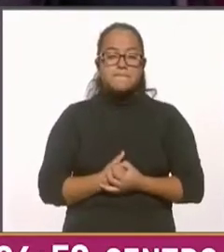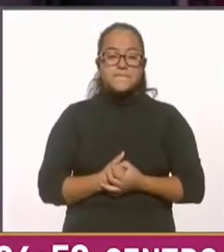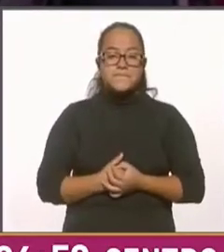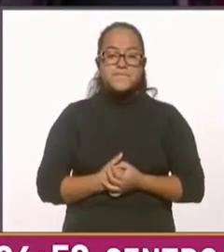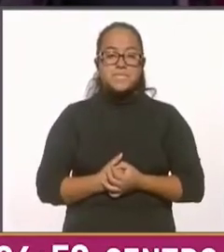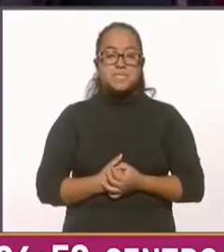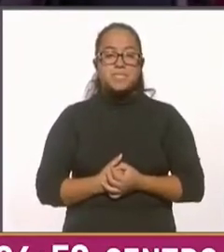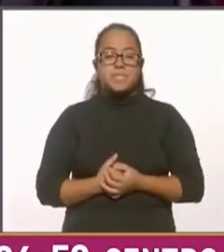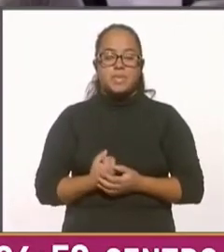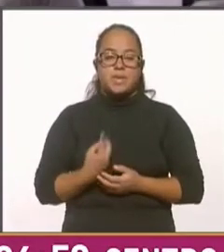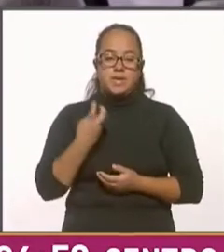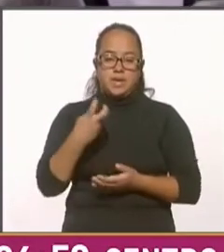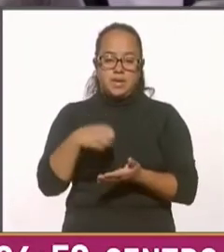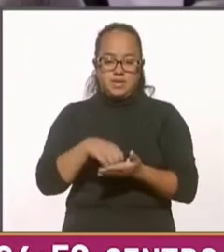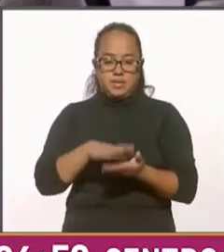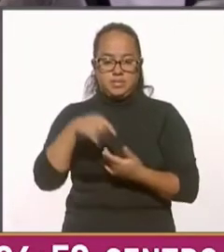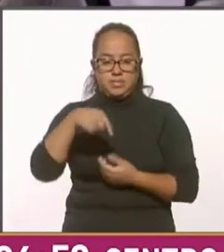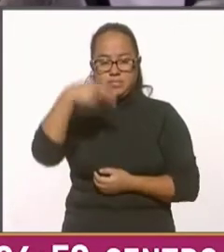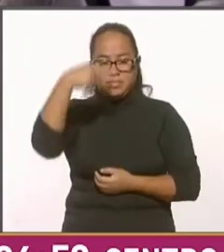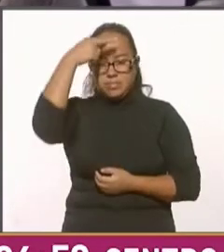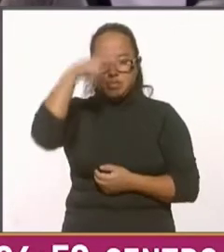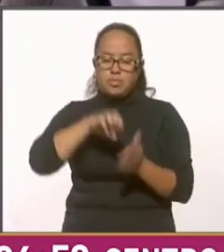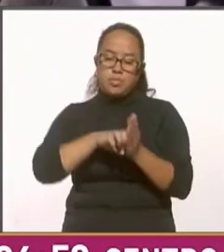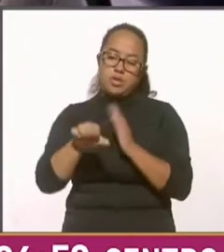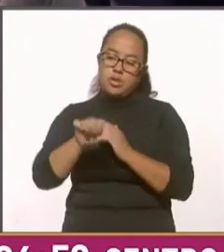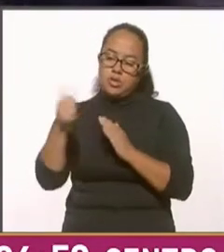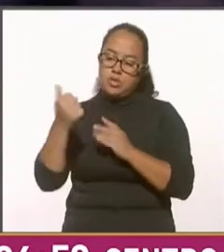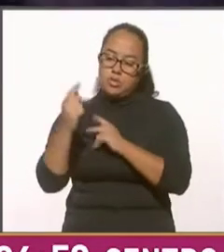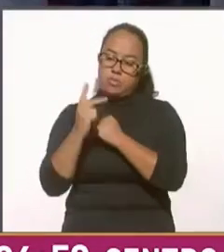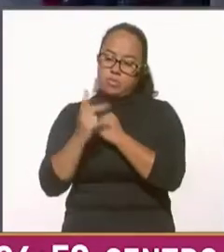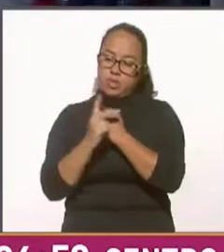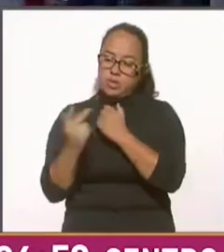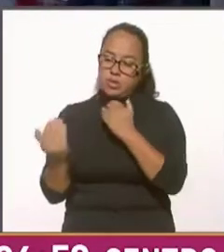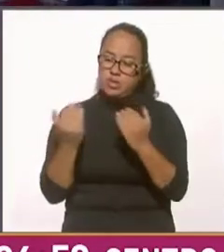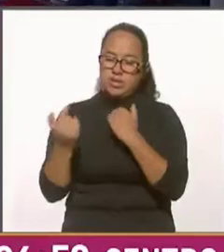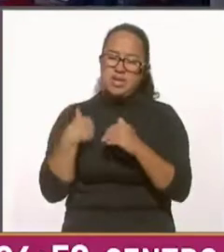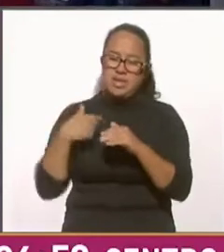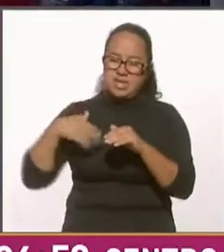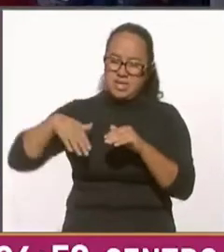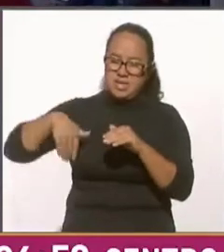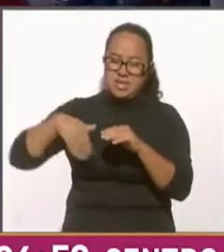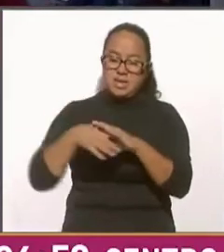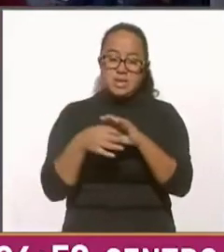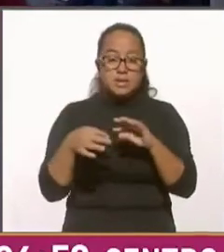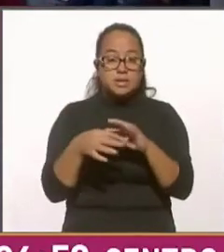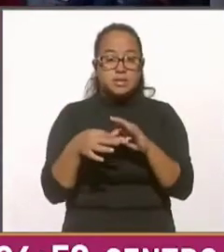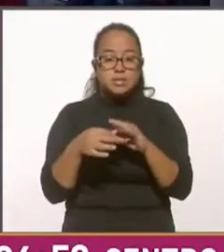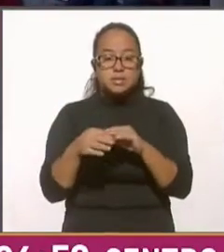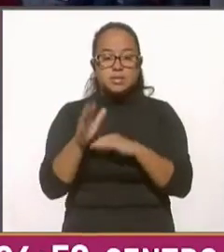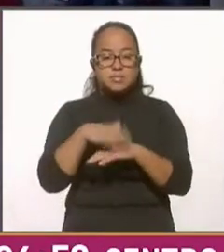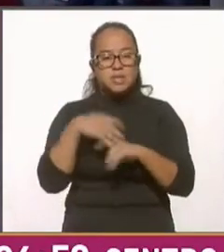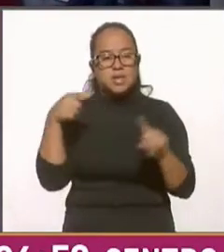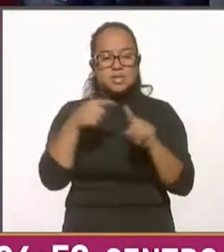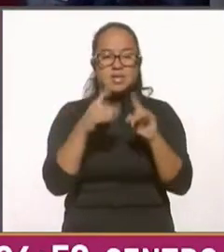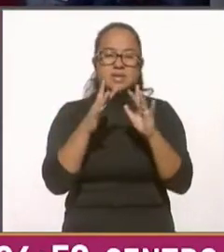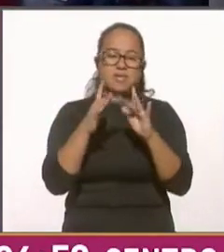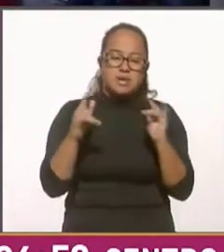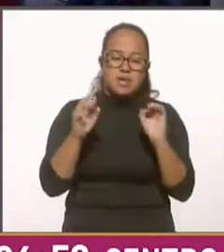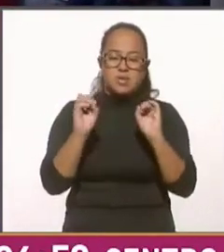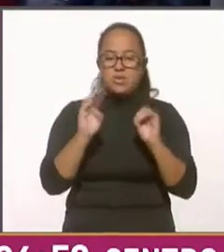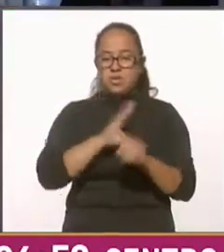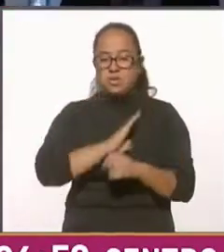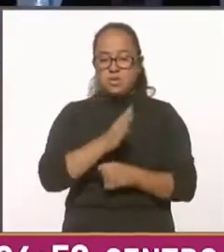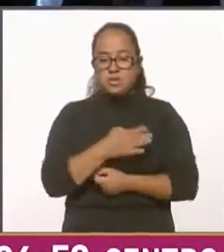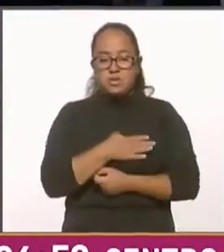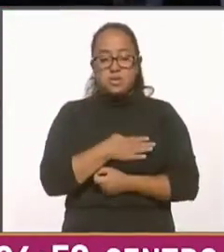en el esquema que tenemos en México comparado con otros países como los que te acabo de mencionar, en particular Francia o España,